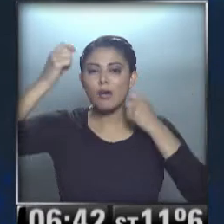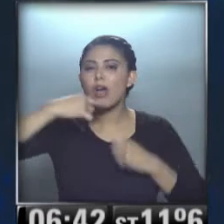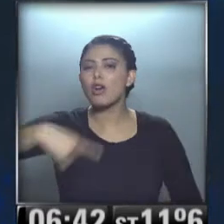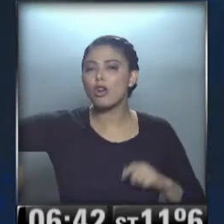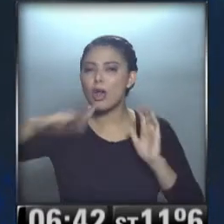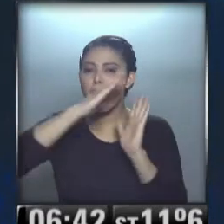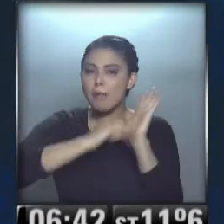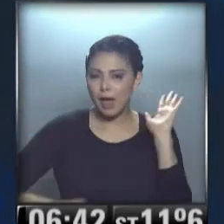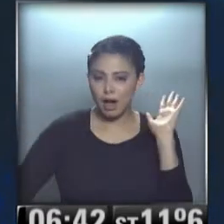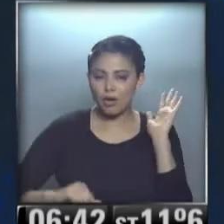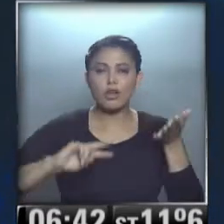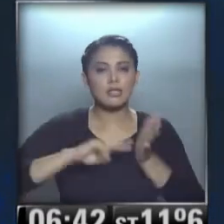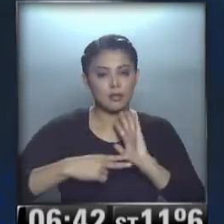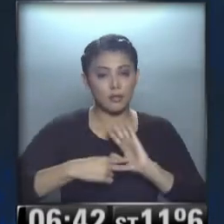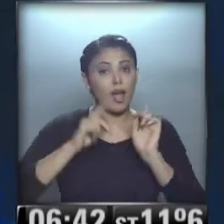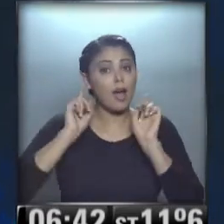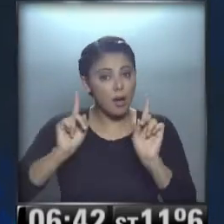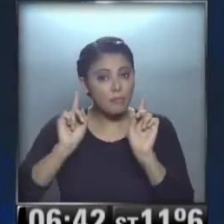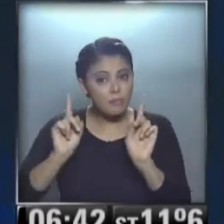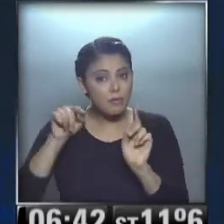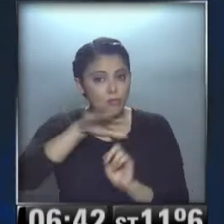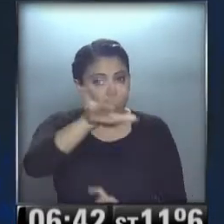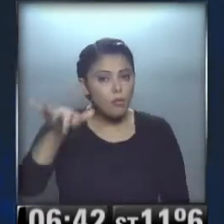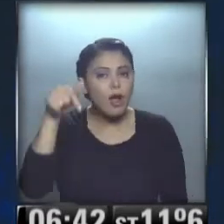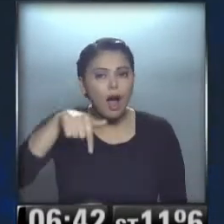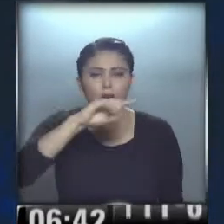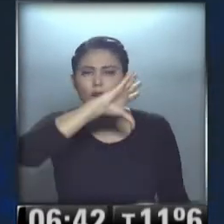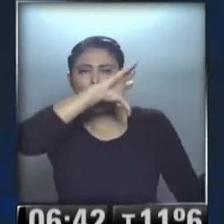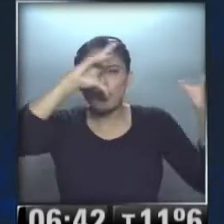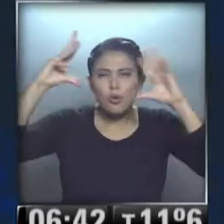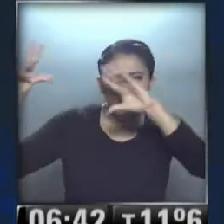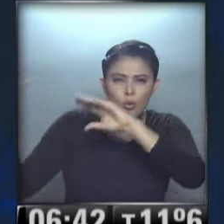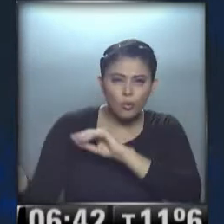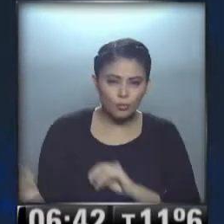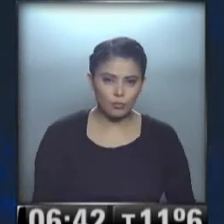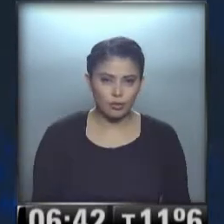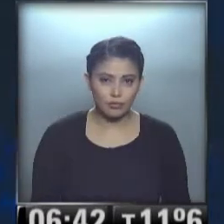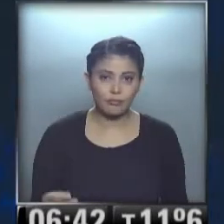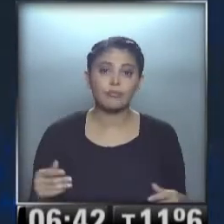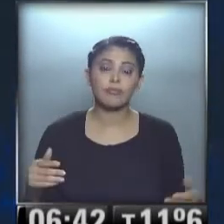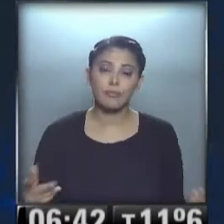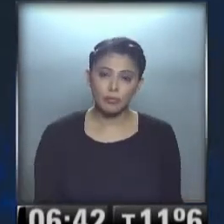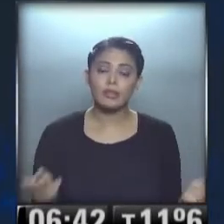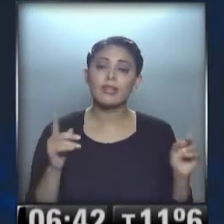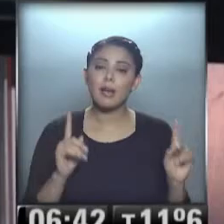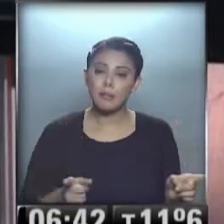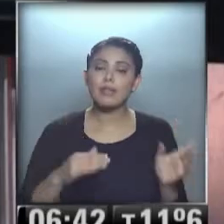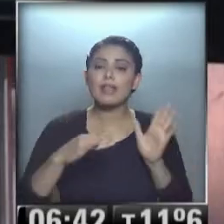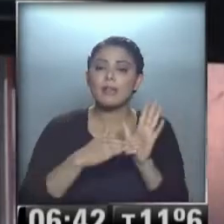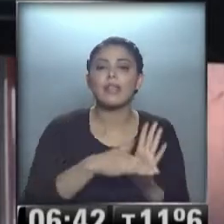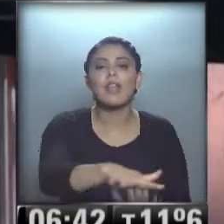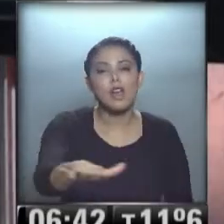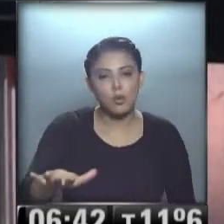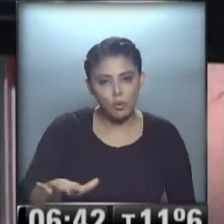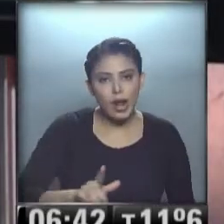blanca está indicando que allí ahora mismo hay muchísima, pero muchísima nubosidad y se están produciendo de manera